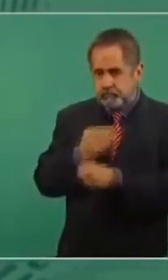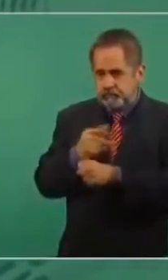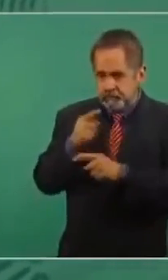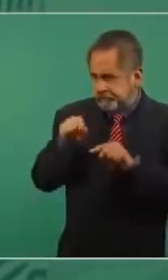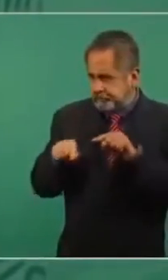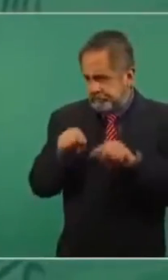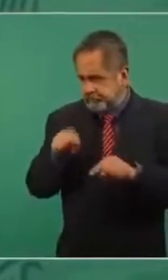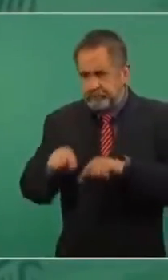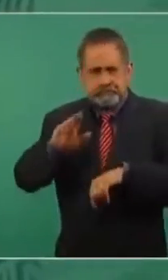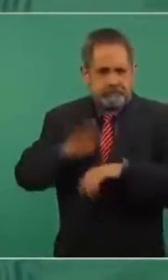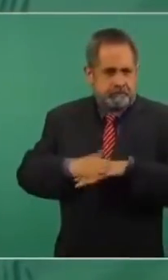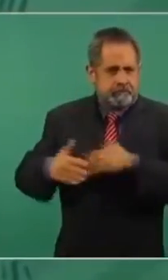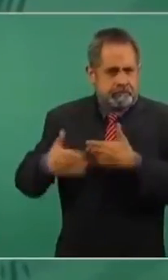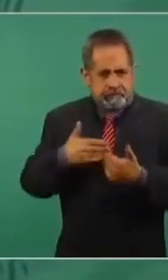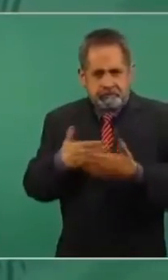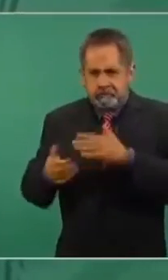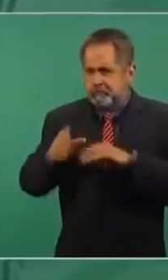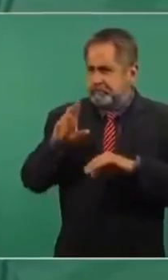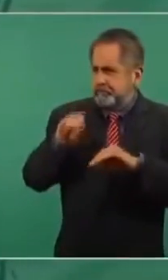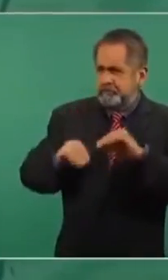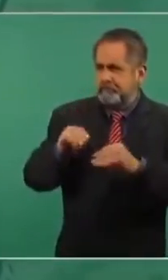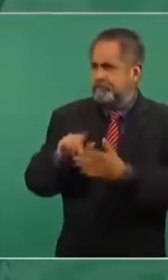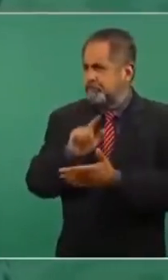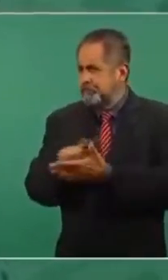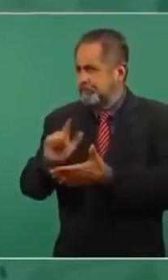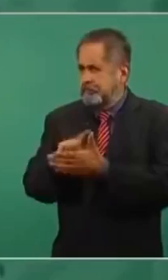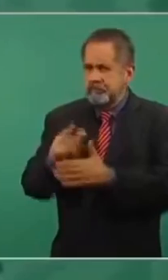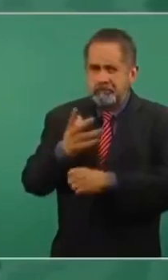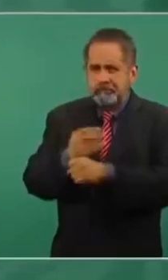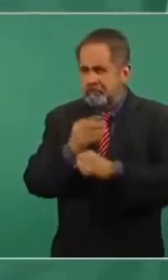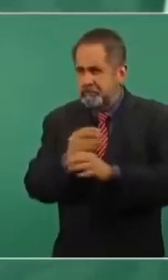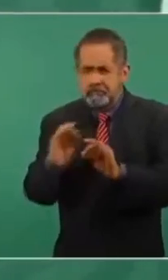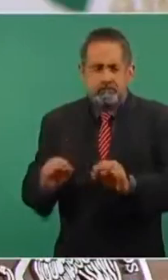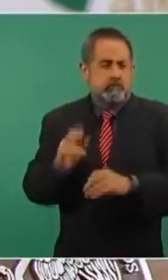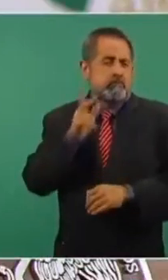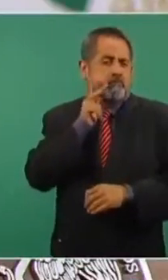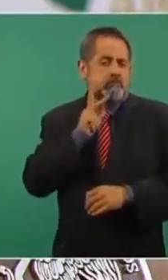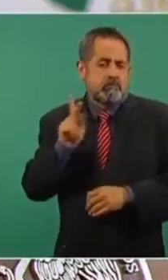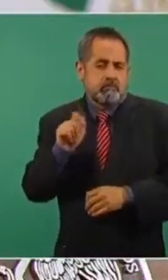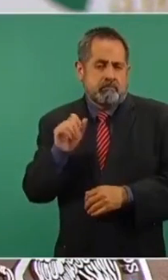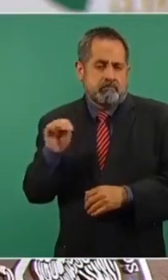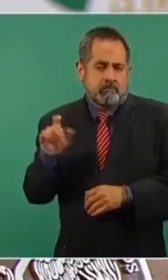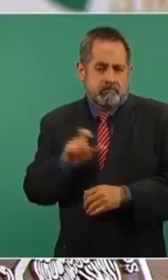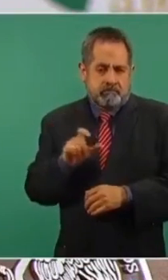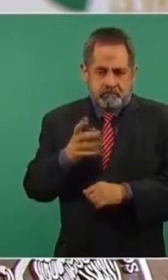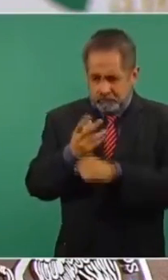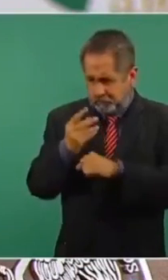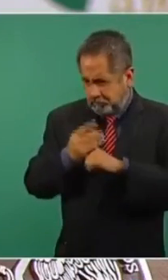rehabilitando, modernizando, limpiando a Pemex,